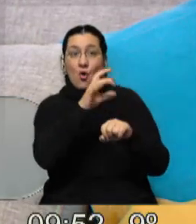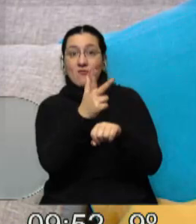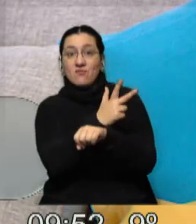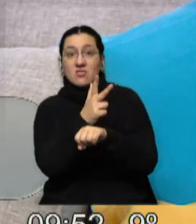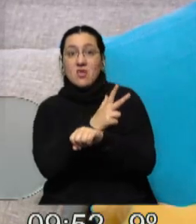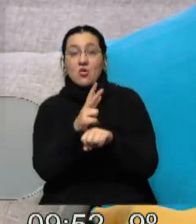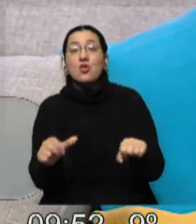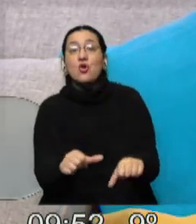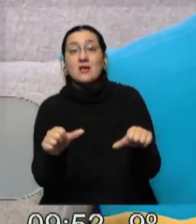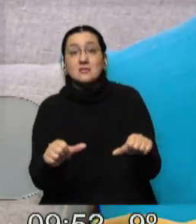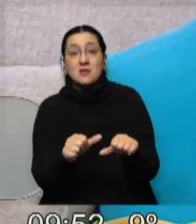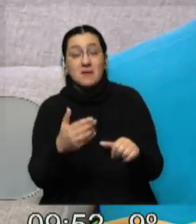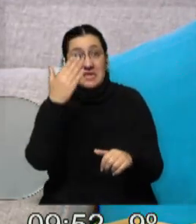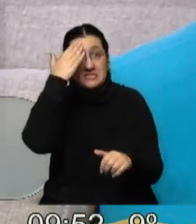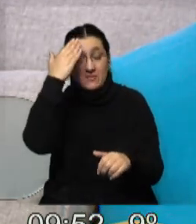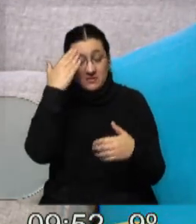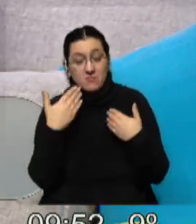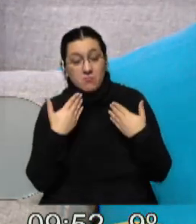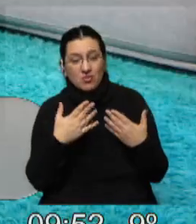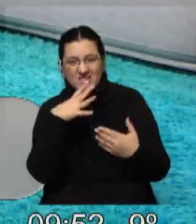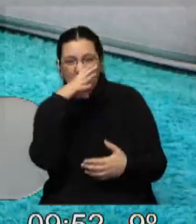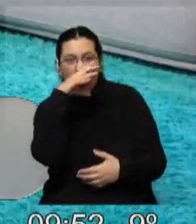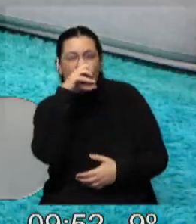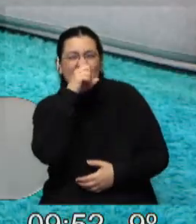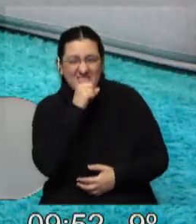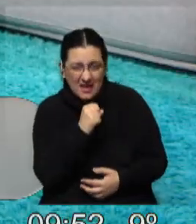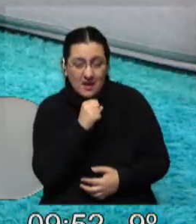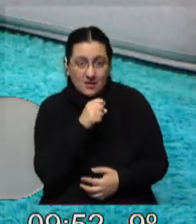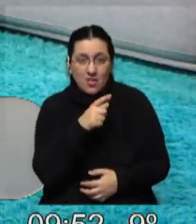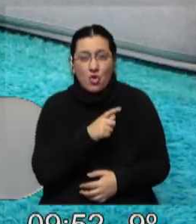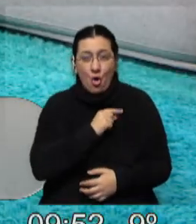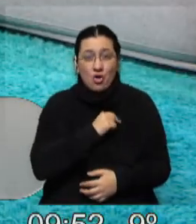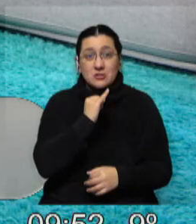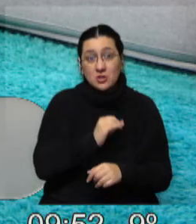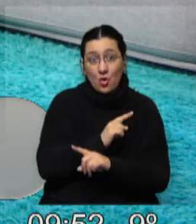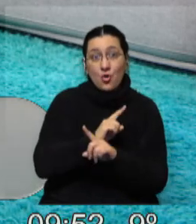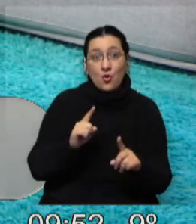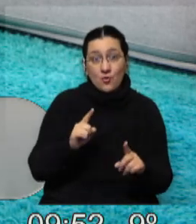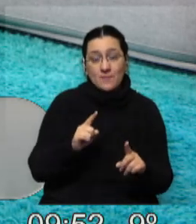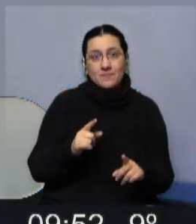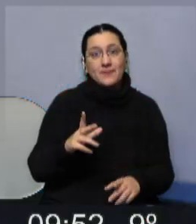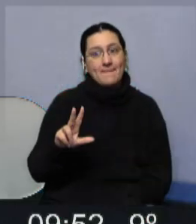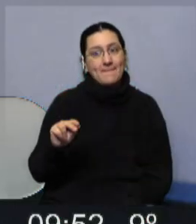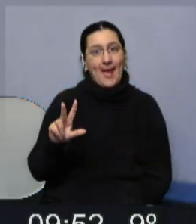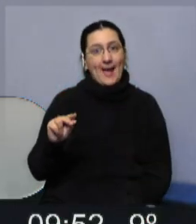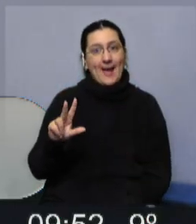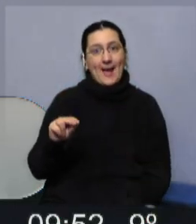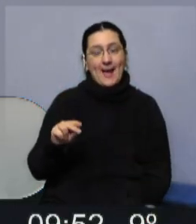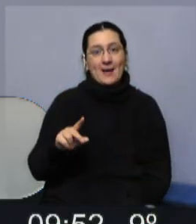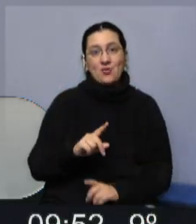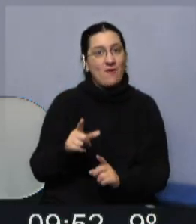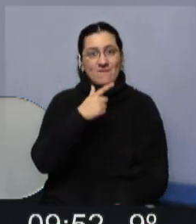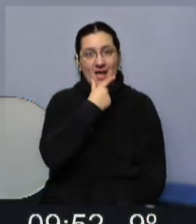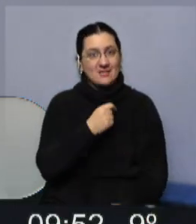lo que estás haciendo para saber si podrías tolerar una práctica de estas? Tienden a... ¡Ah, la pipetua! Sí, o sea, que no era así nada